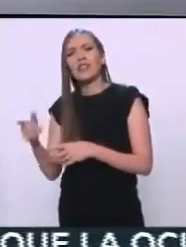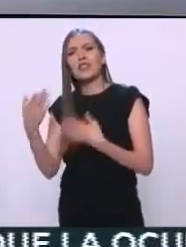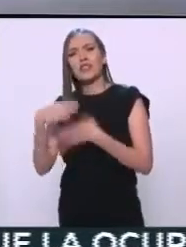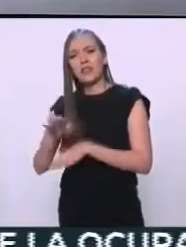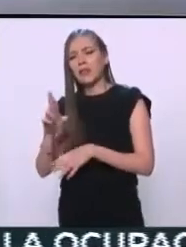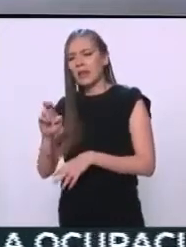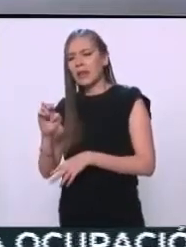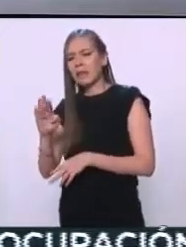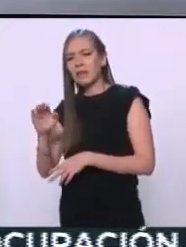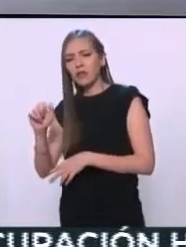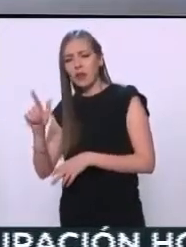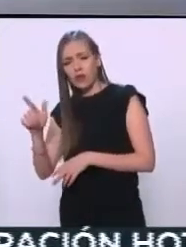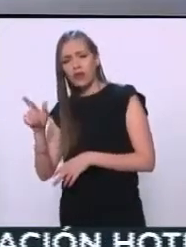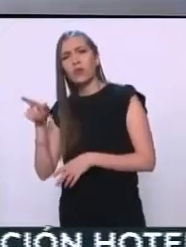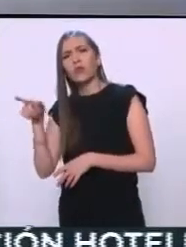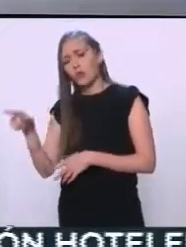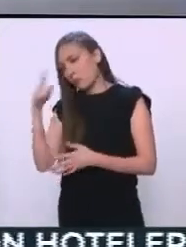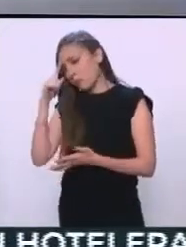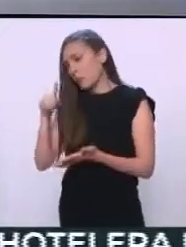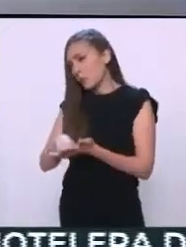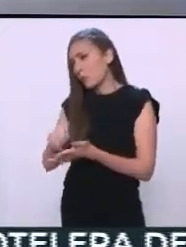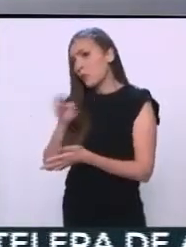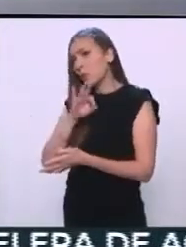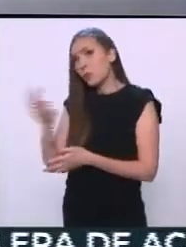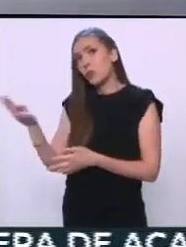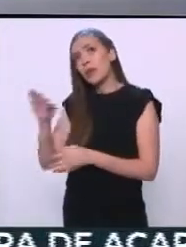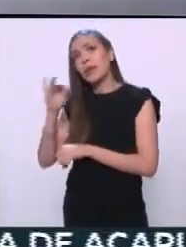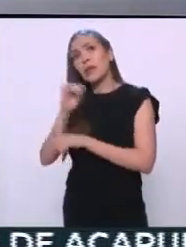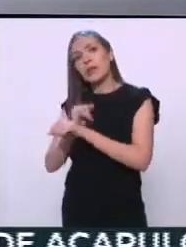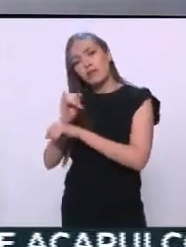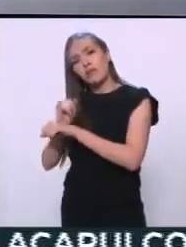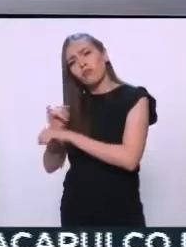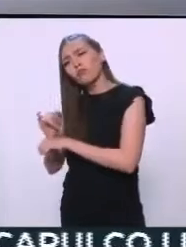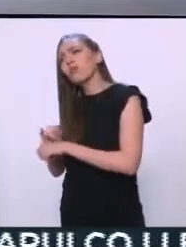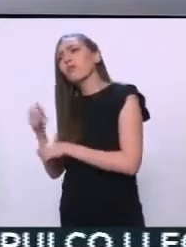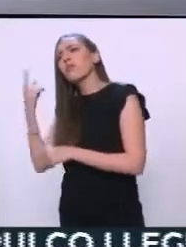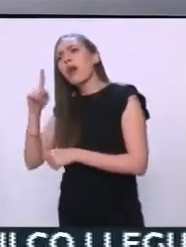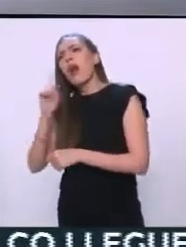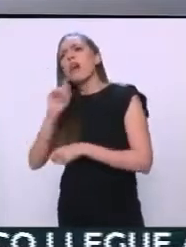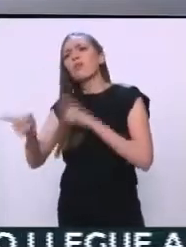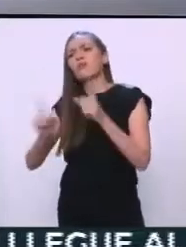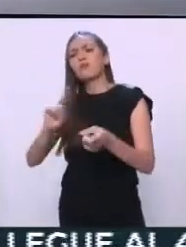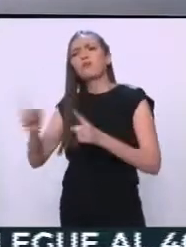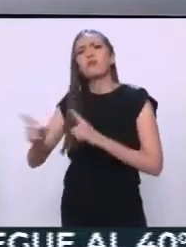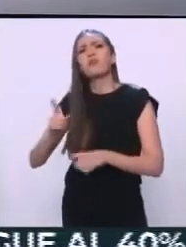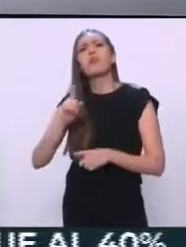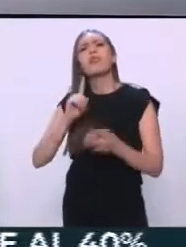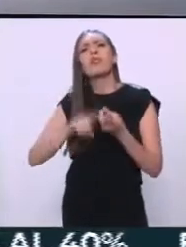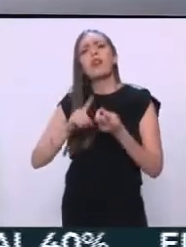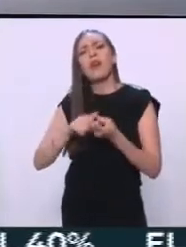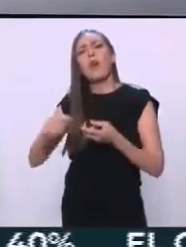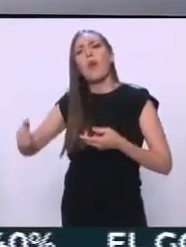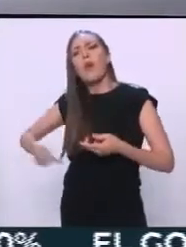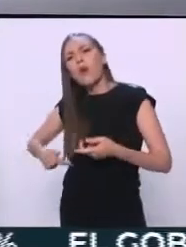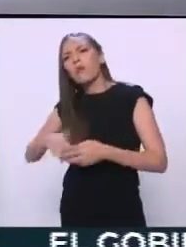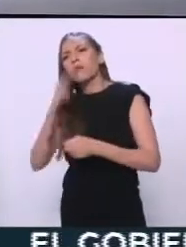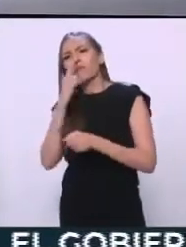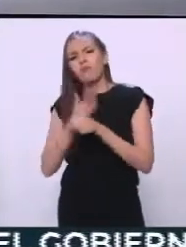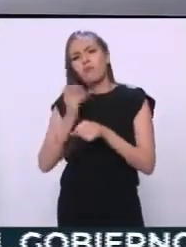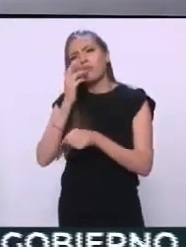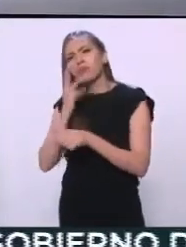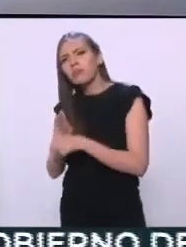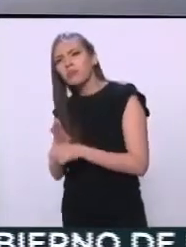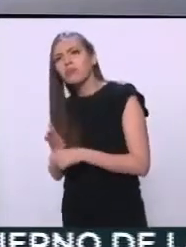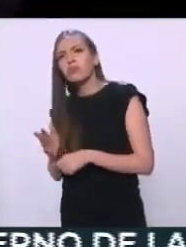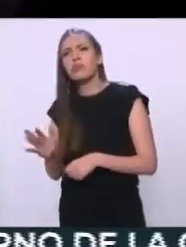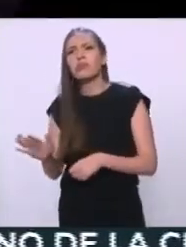caso Repsol, ¿tú crees que sugiera que puede existir una investigación que finque responsabilidades y que pueda determinar que no se trató de una negligencia porque no se superó?